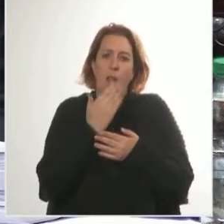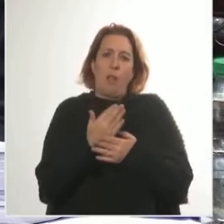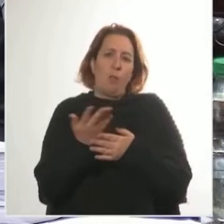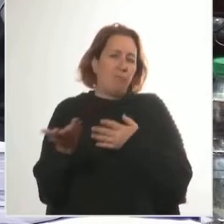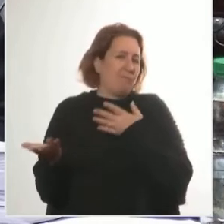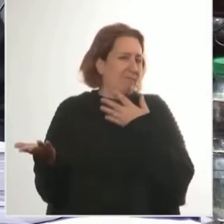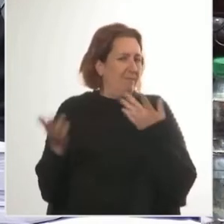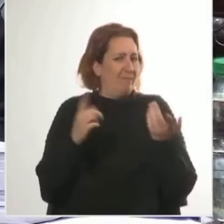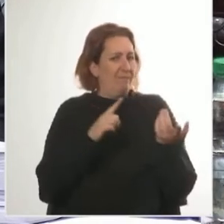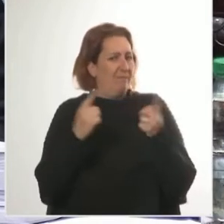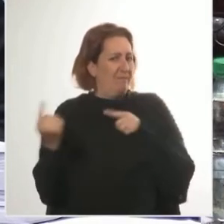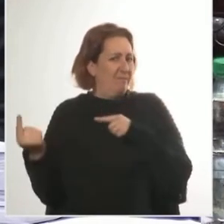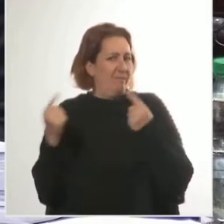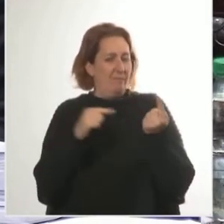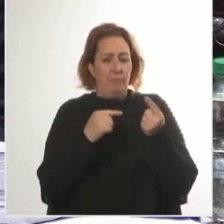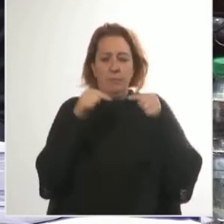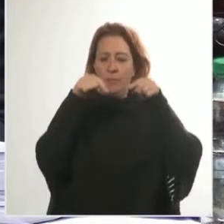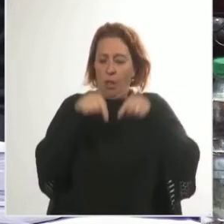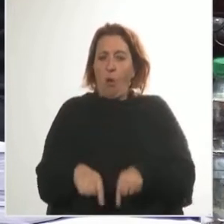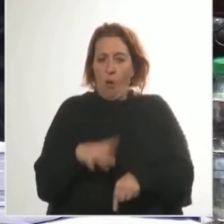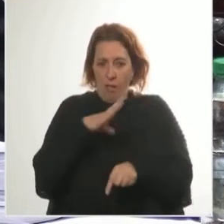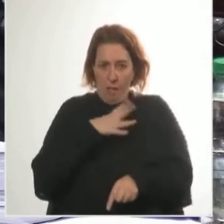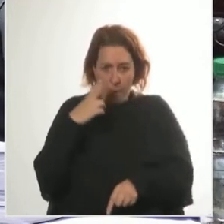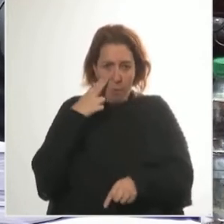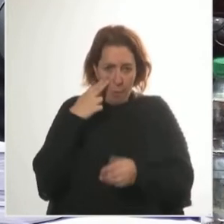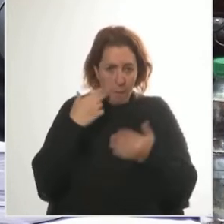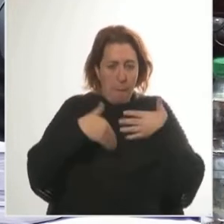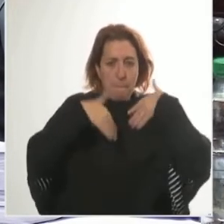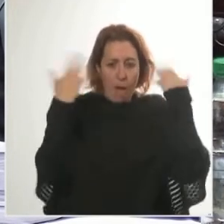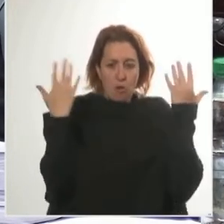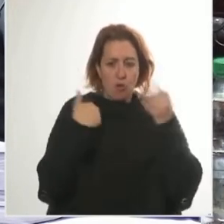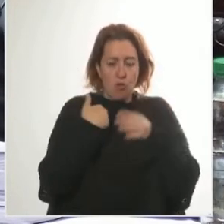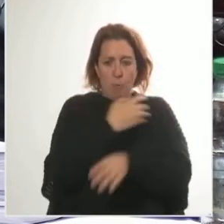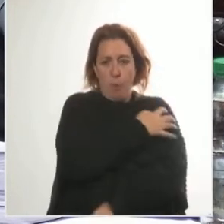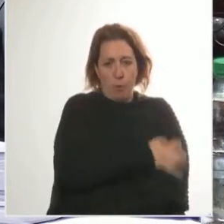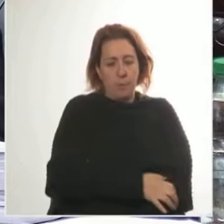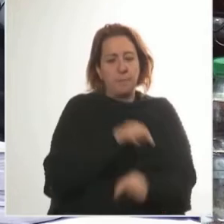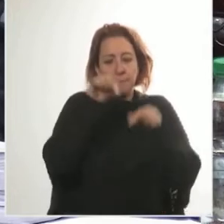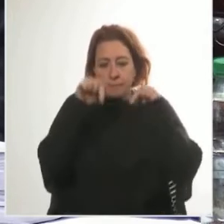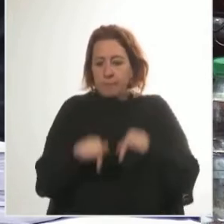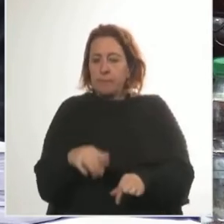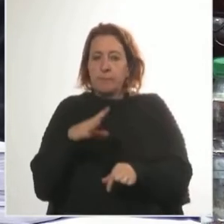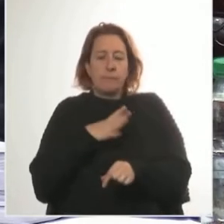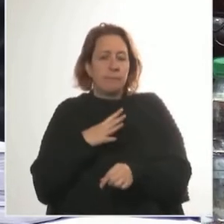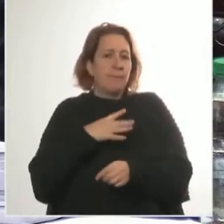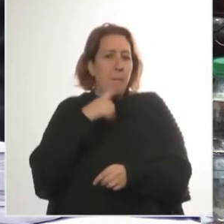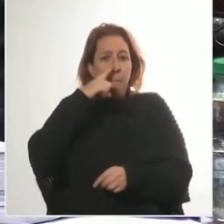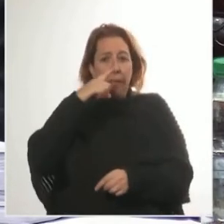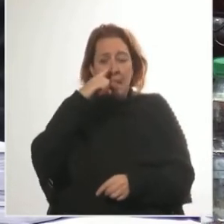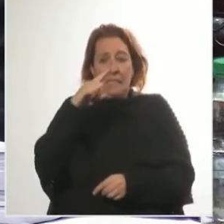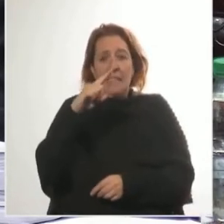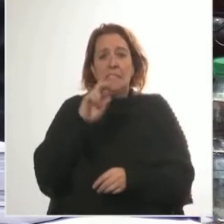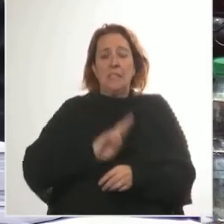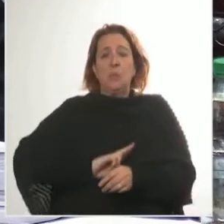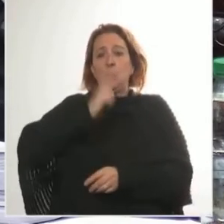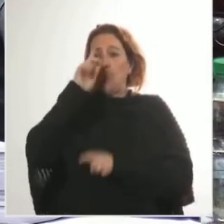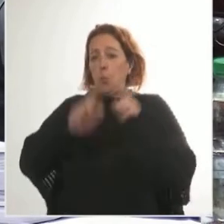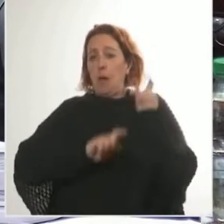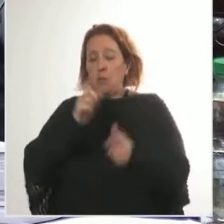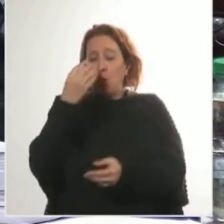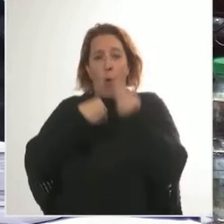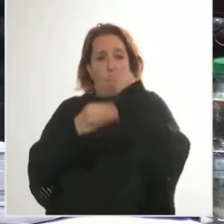tenemos problemas de mayor pobreza. Hoy tenemos decenas de miles de compatriotas que están comiendo en ollas